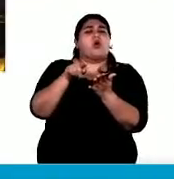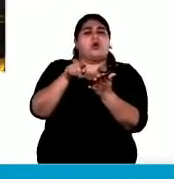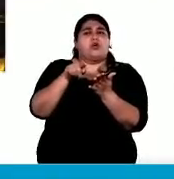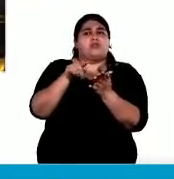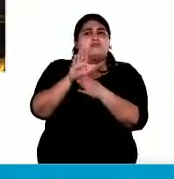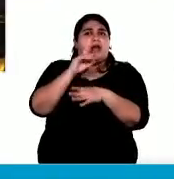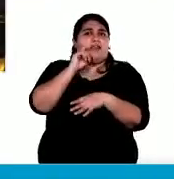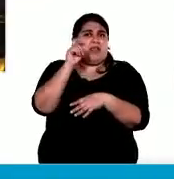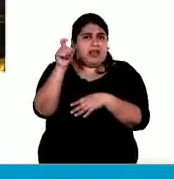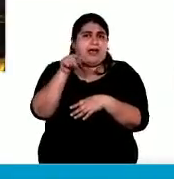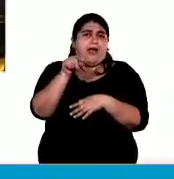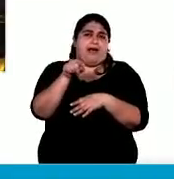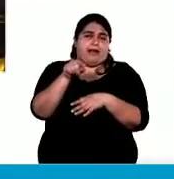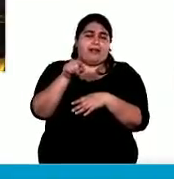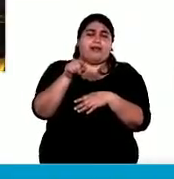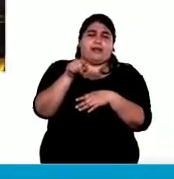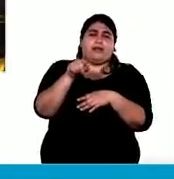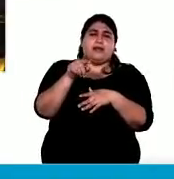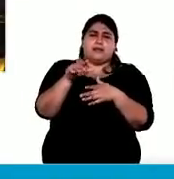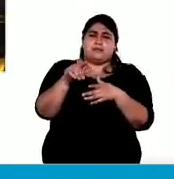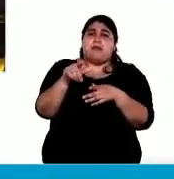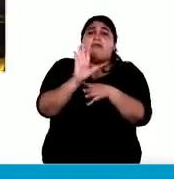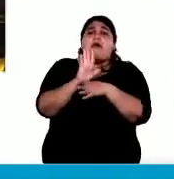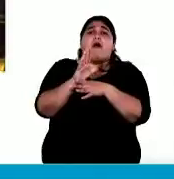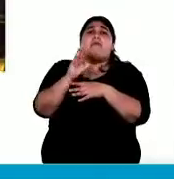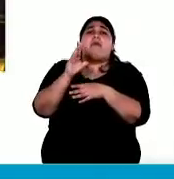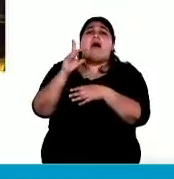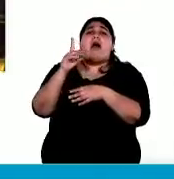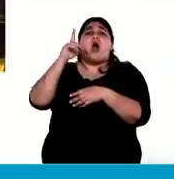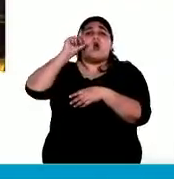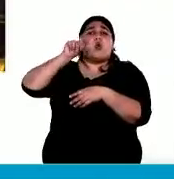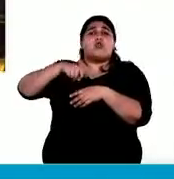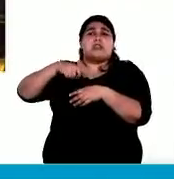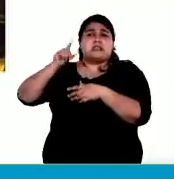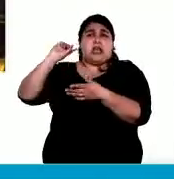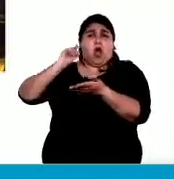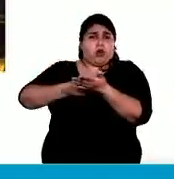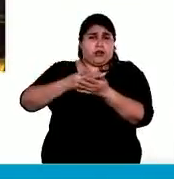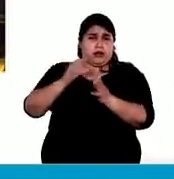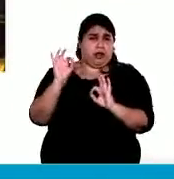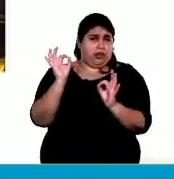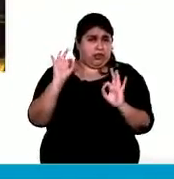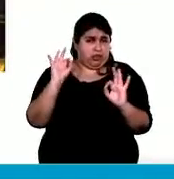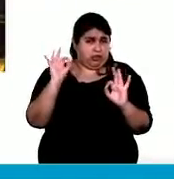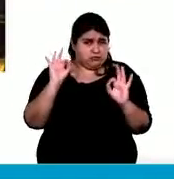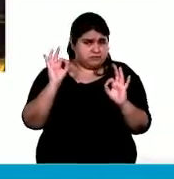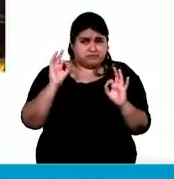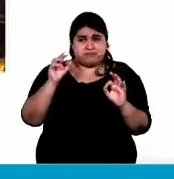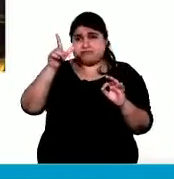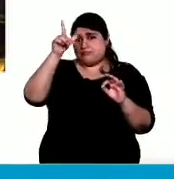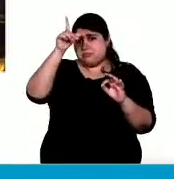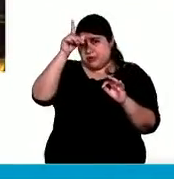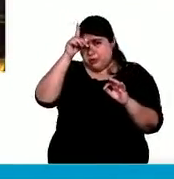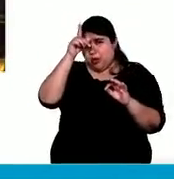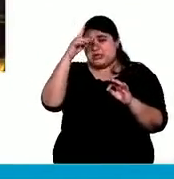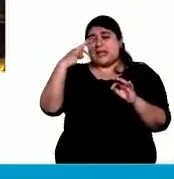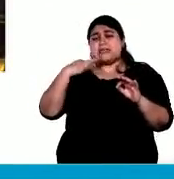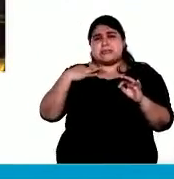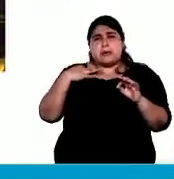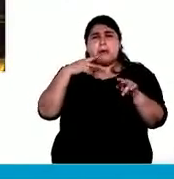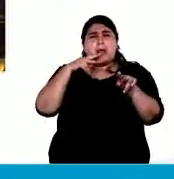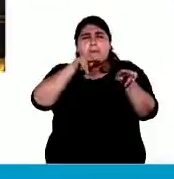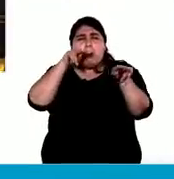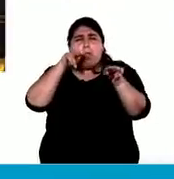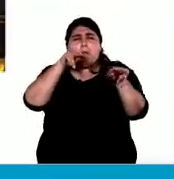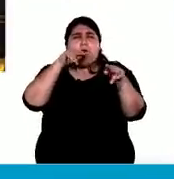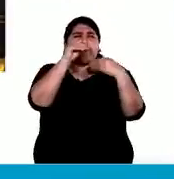se llevó adelante sin ningún tipo de orden judicial inclusive con policías de civil disparando sobre las